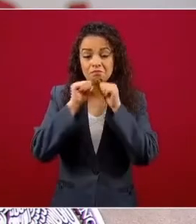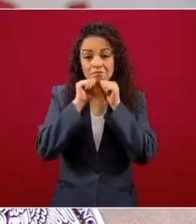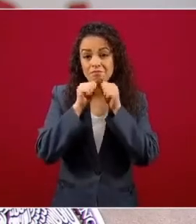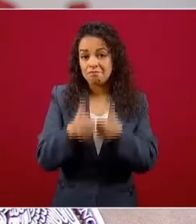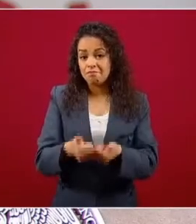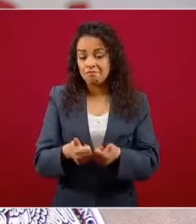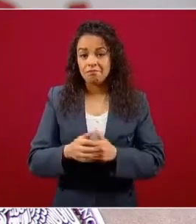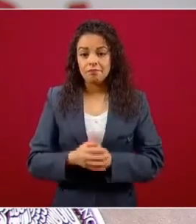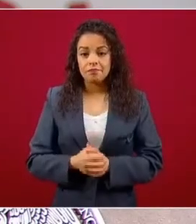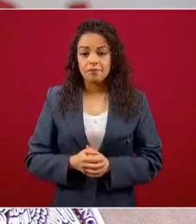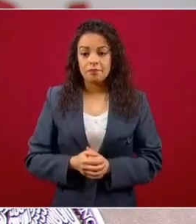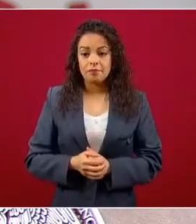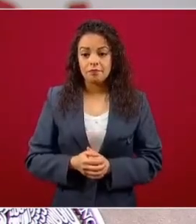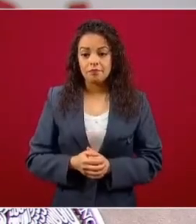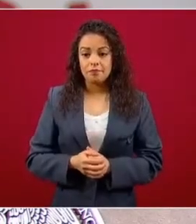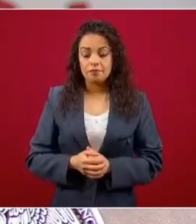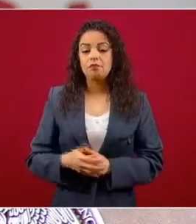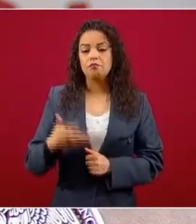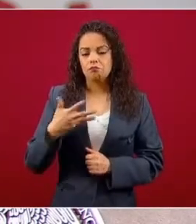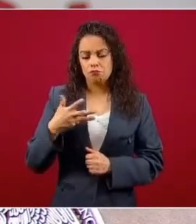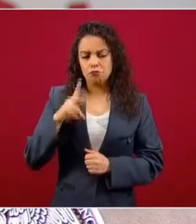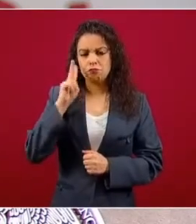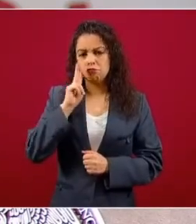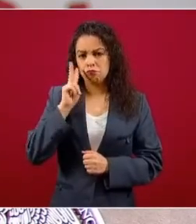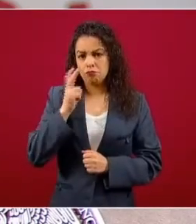y hay constancia de ello